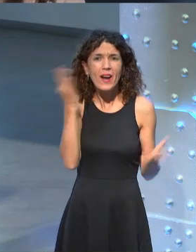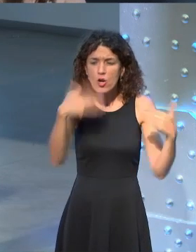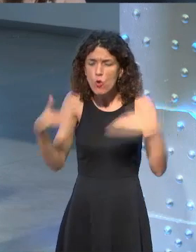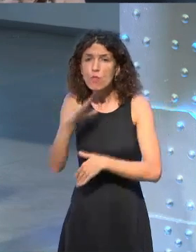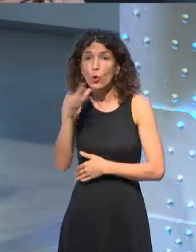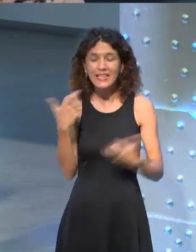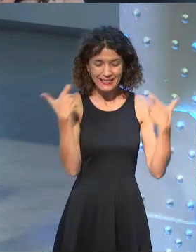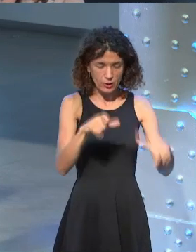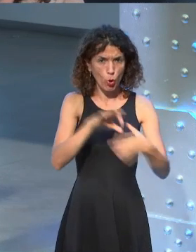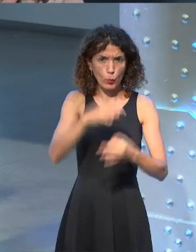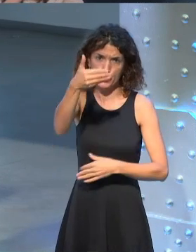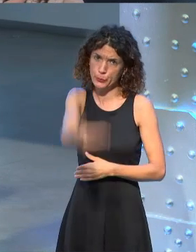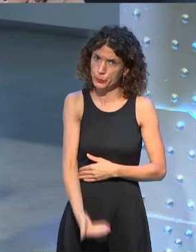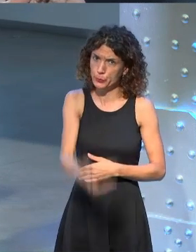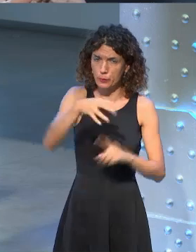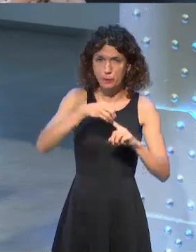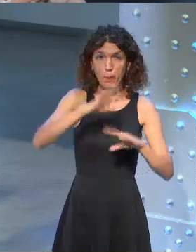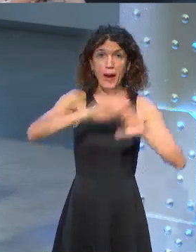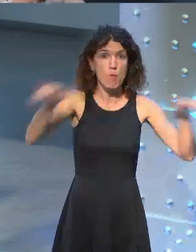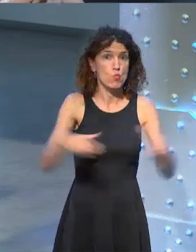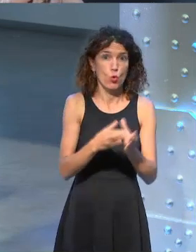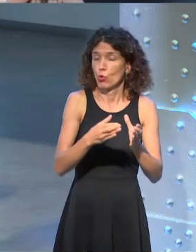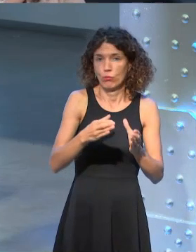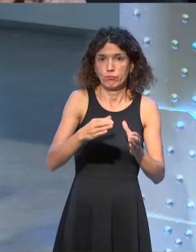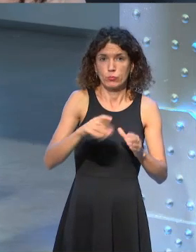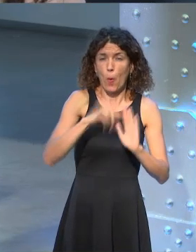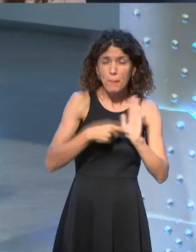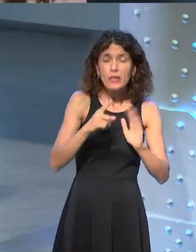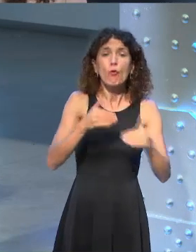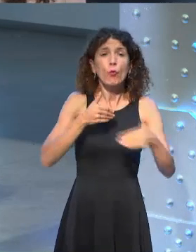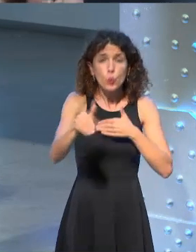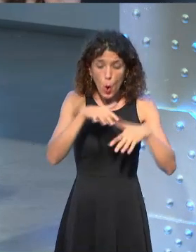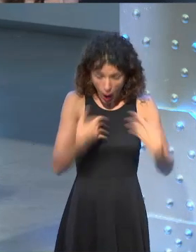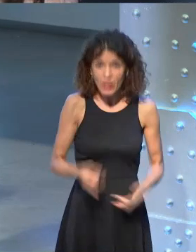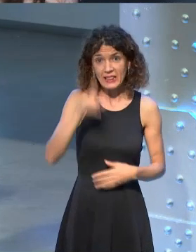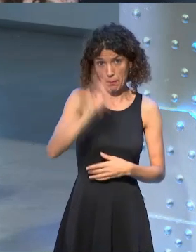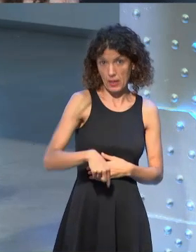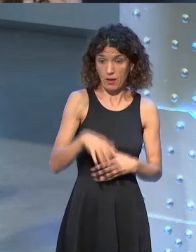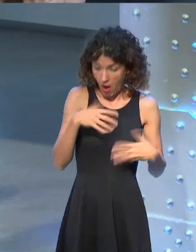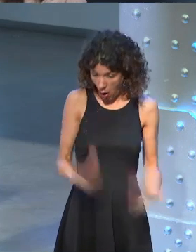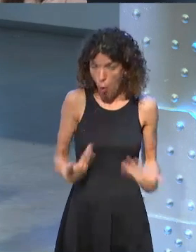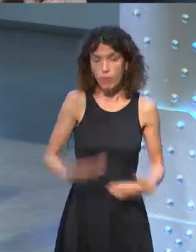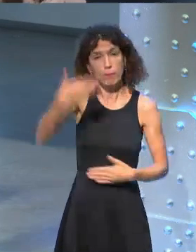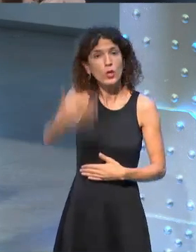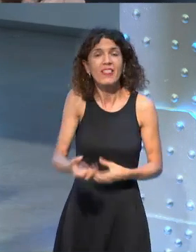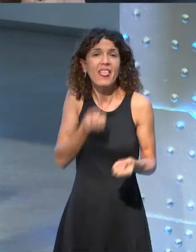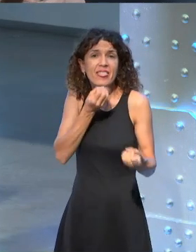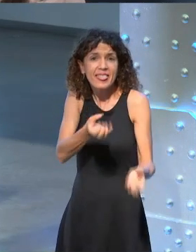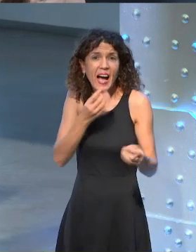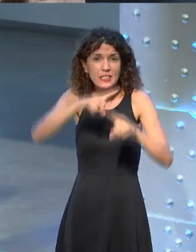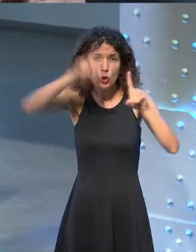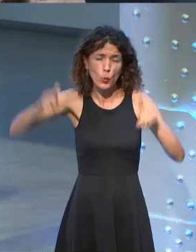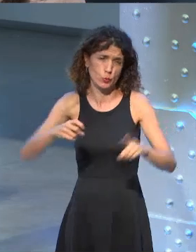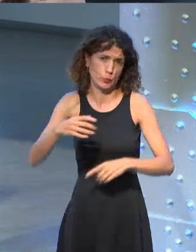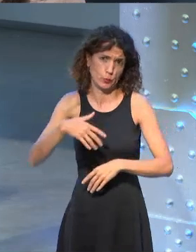en un sector clave para el mundo entero, y no ya en el futuro, sino en el presente, que es hoy. Los datos son